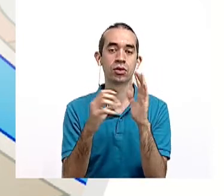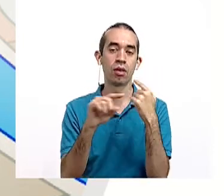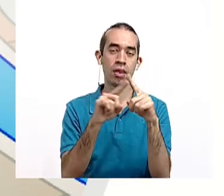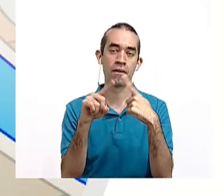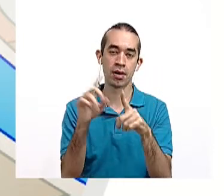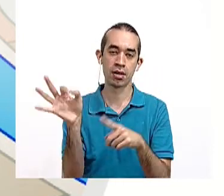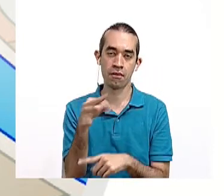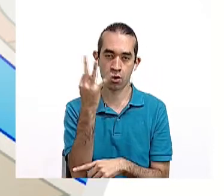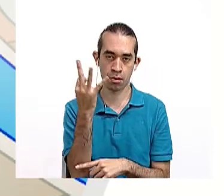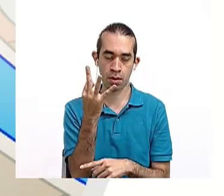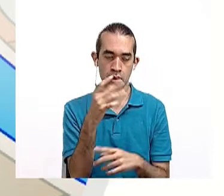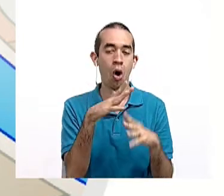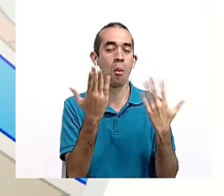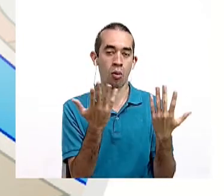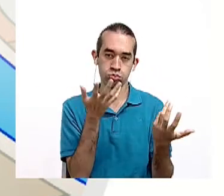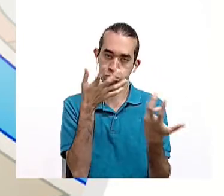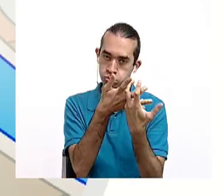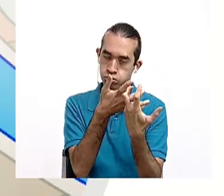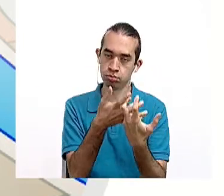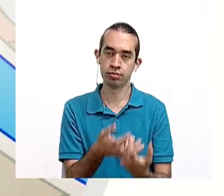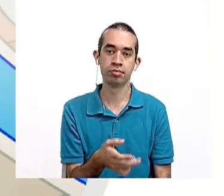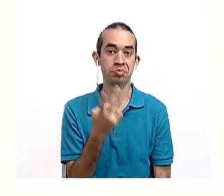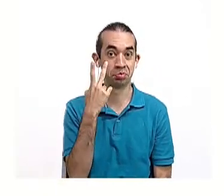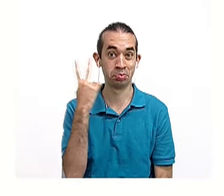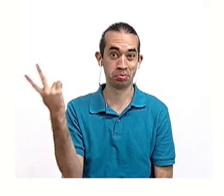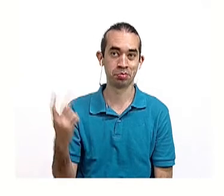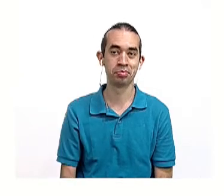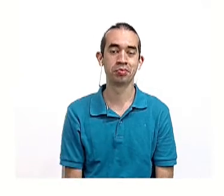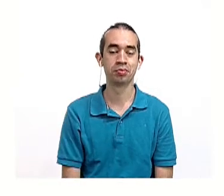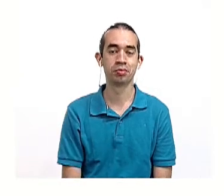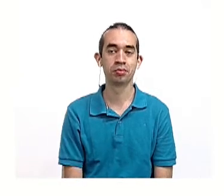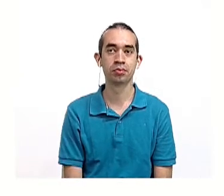a él. Veamos.